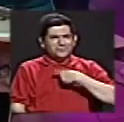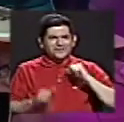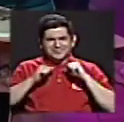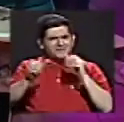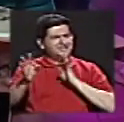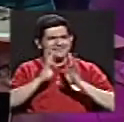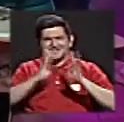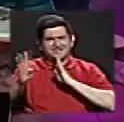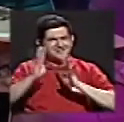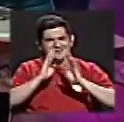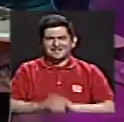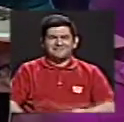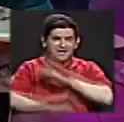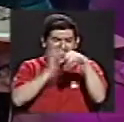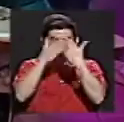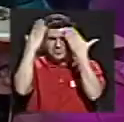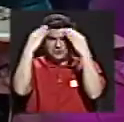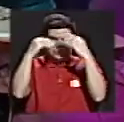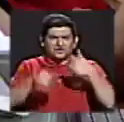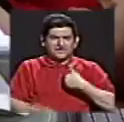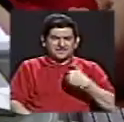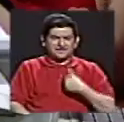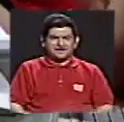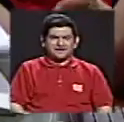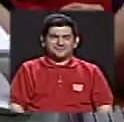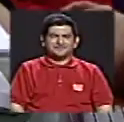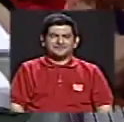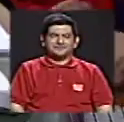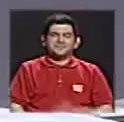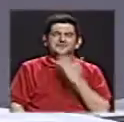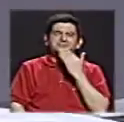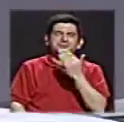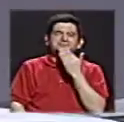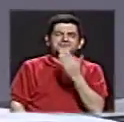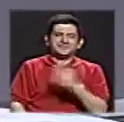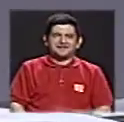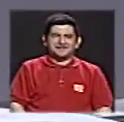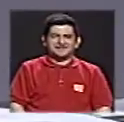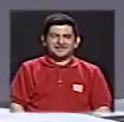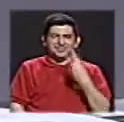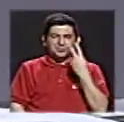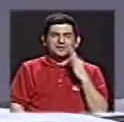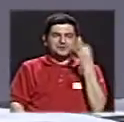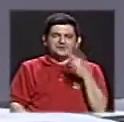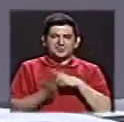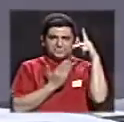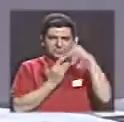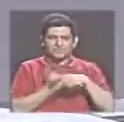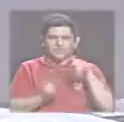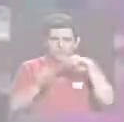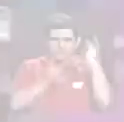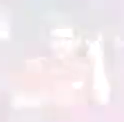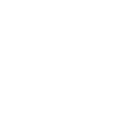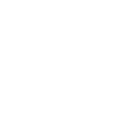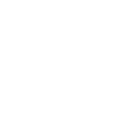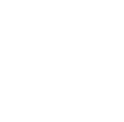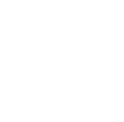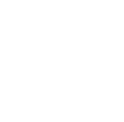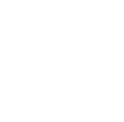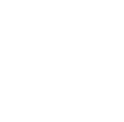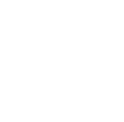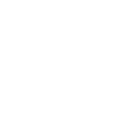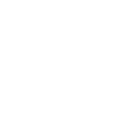seguir conversando con toda la información que tienen y la que no la dieron. Bueno, muchas gracias y nos vemos en la próxima edición de Miradas Políticas.